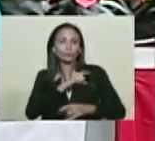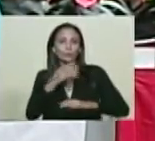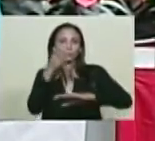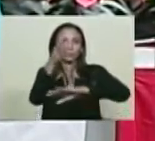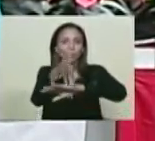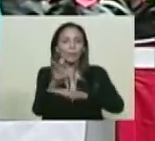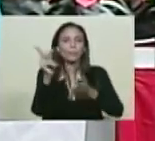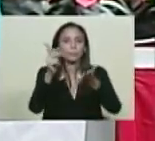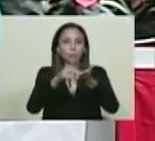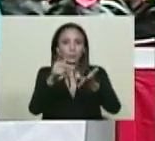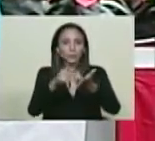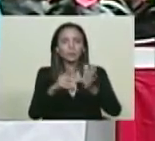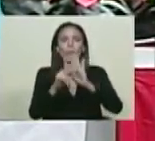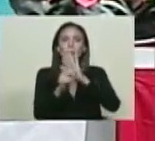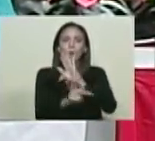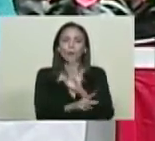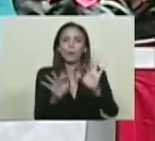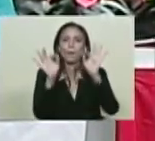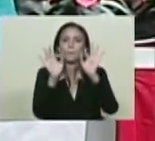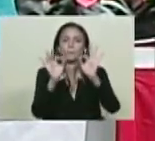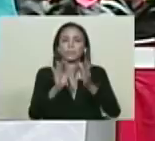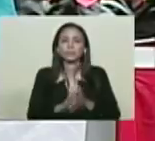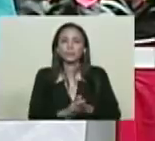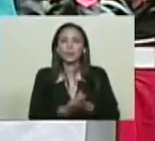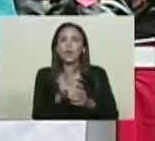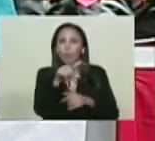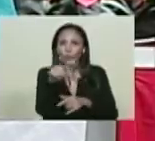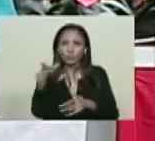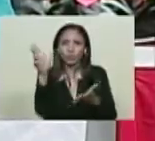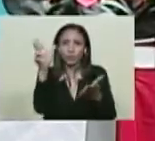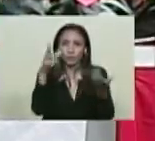participar en un programa especial de Sapeando. ¿Están de acuerdo?